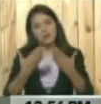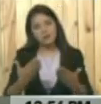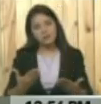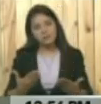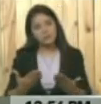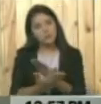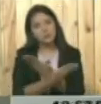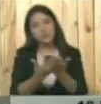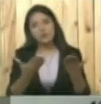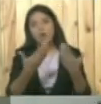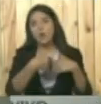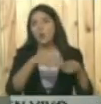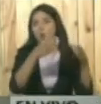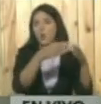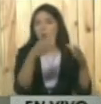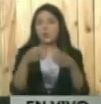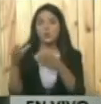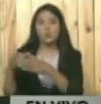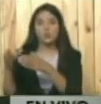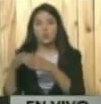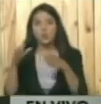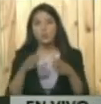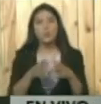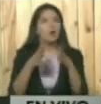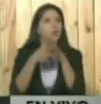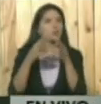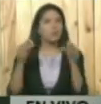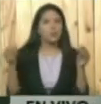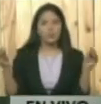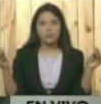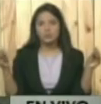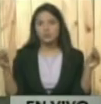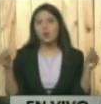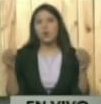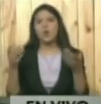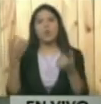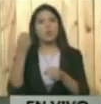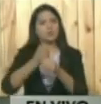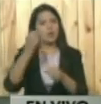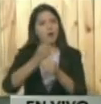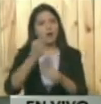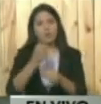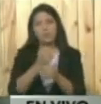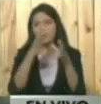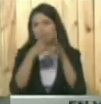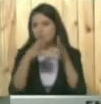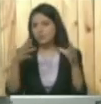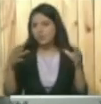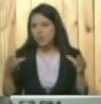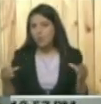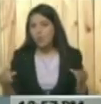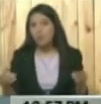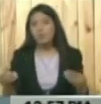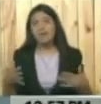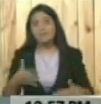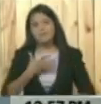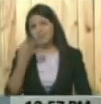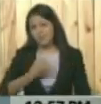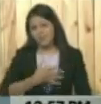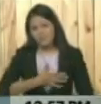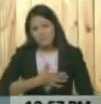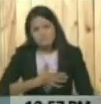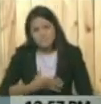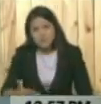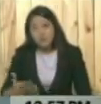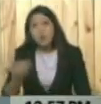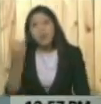a todos los movimientos y organizaciones sociales, a todos los funcionarios que se han casado de corazón con